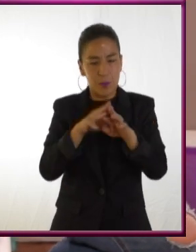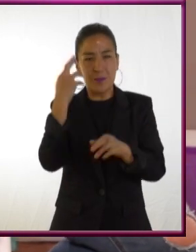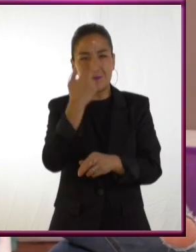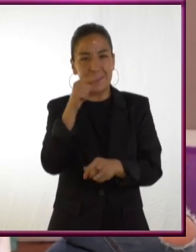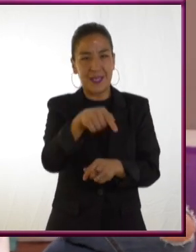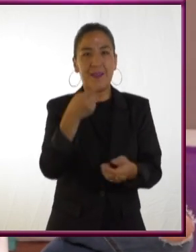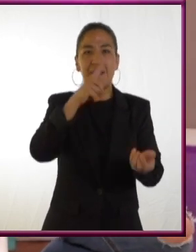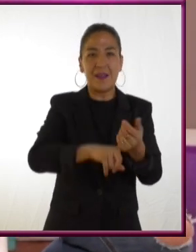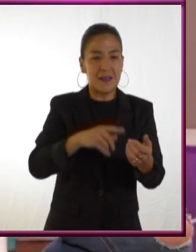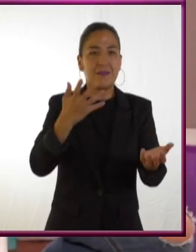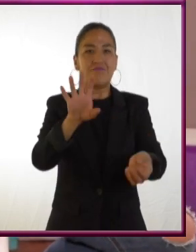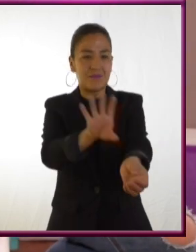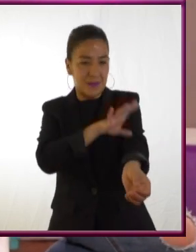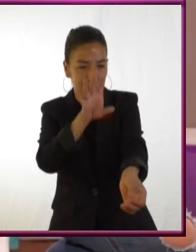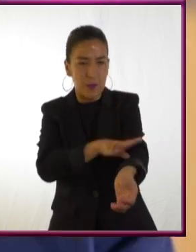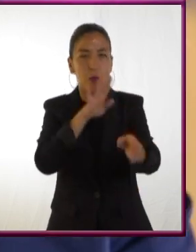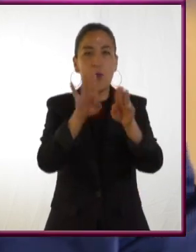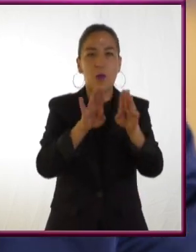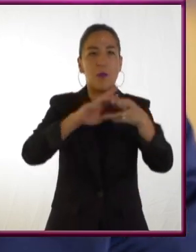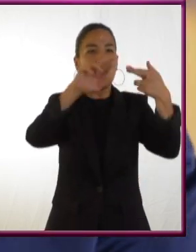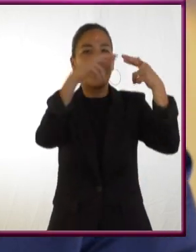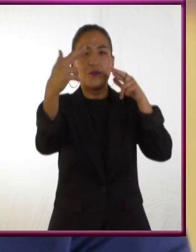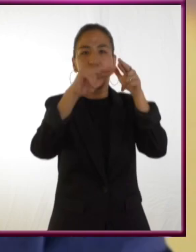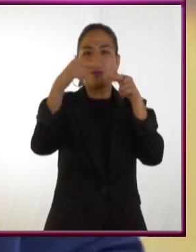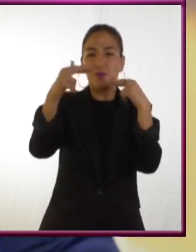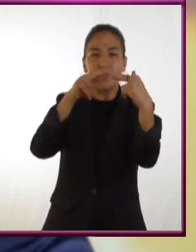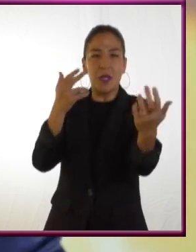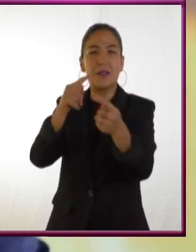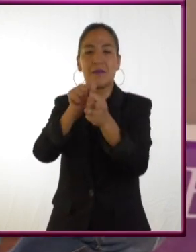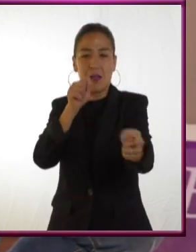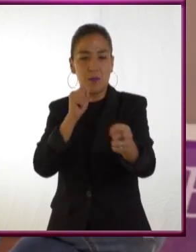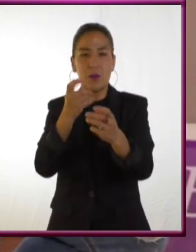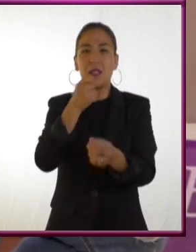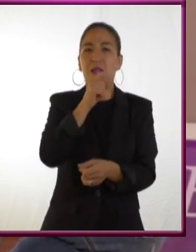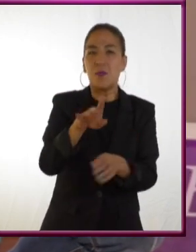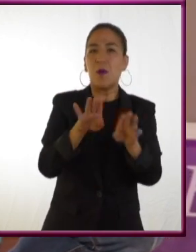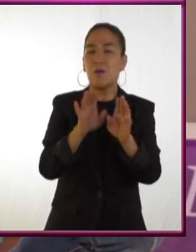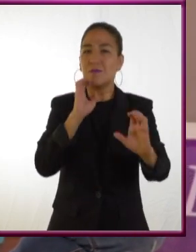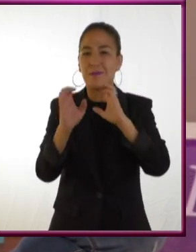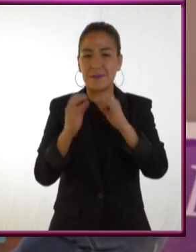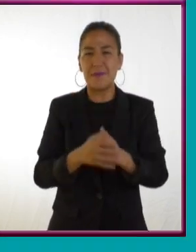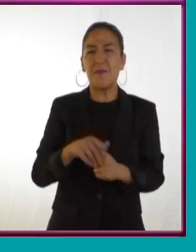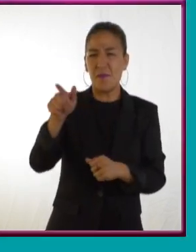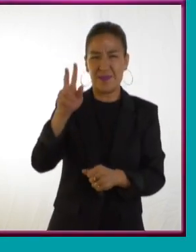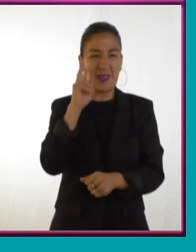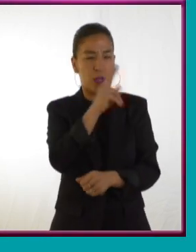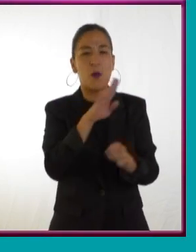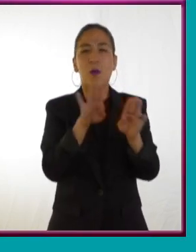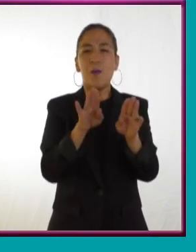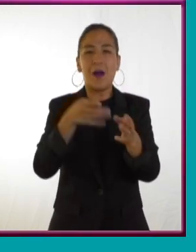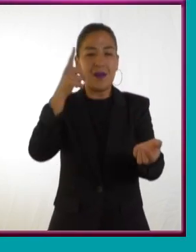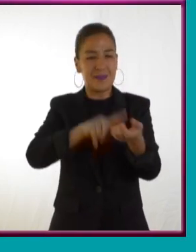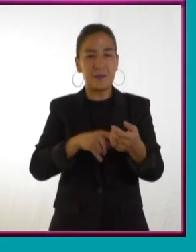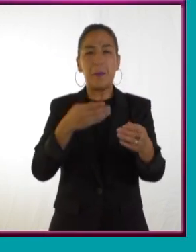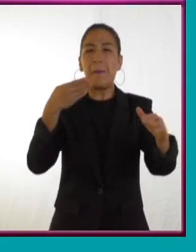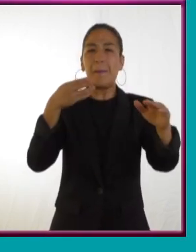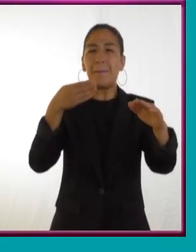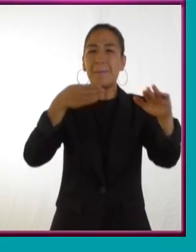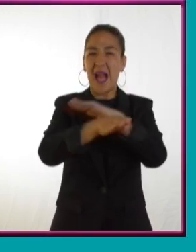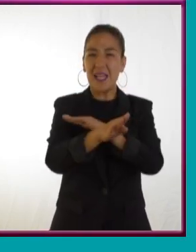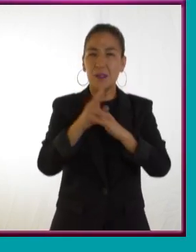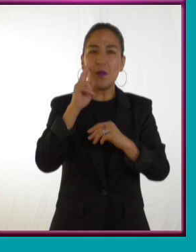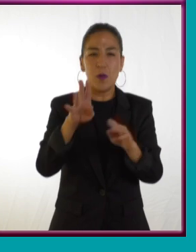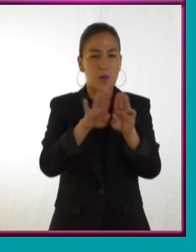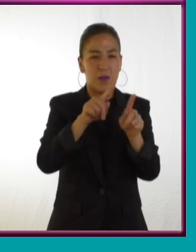estudiar y resolver problemas de redes eléctricas, de comunicaciones y de transportes? ¿Ya has visto que a veces representan las redes del metro